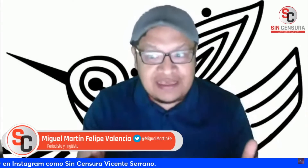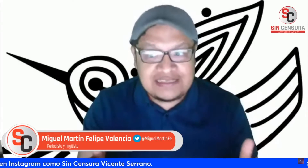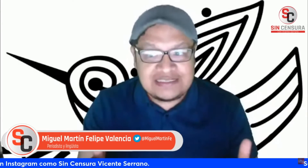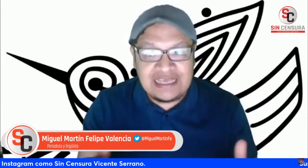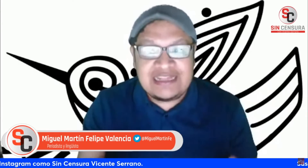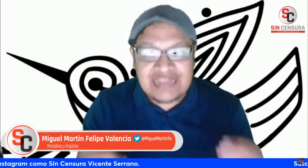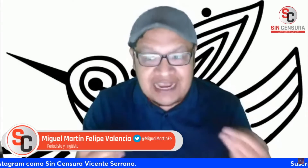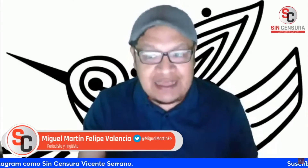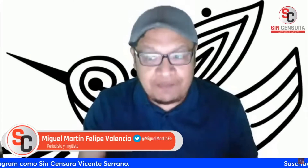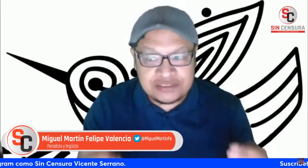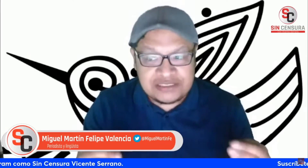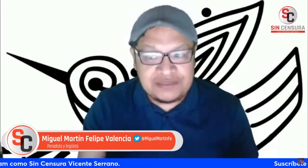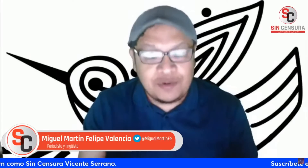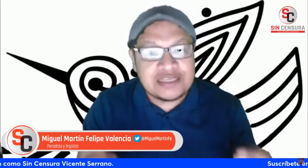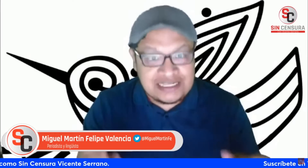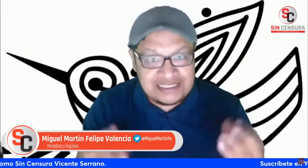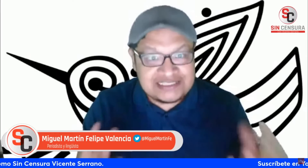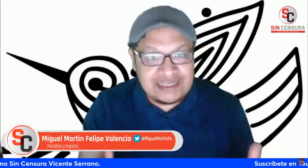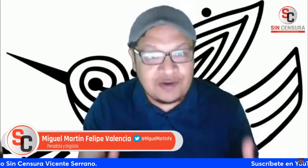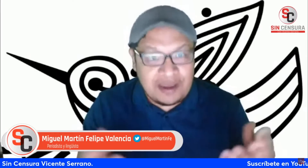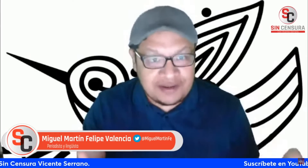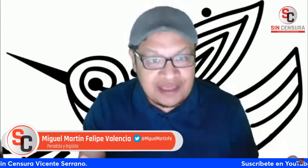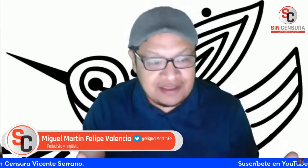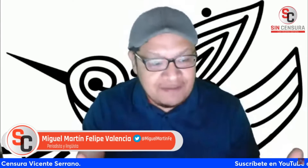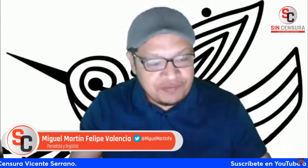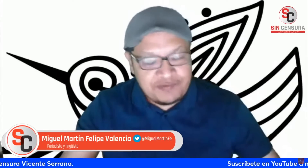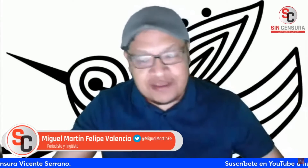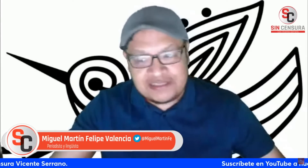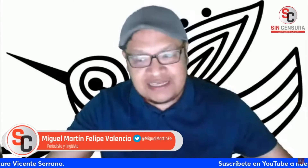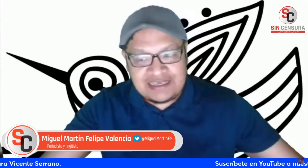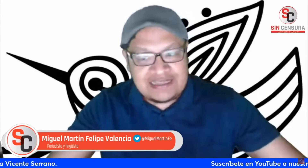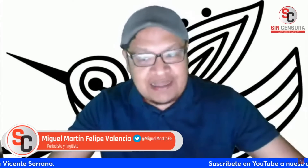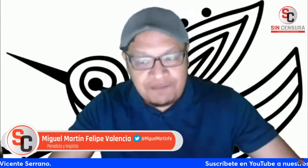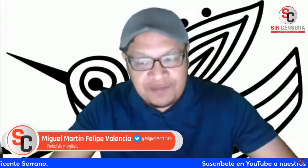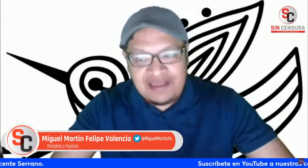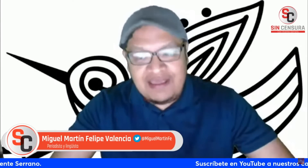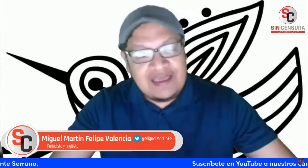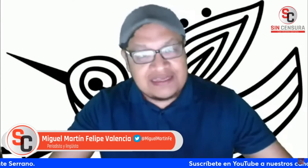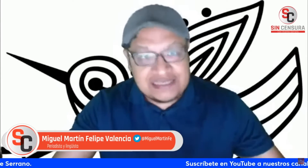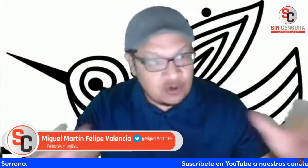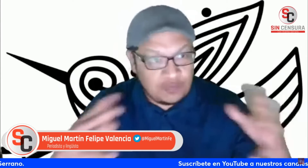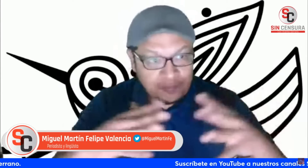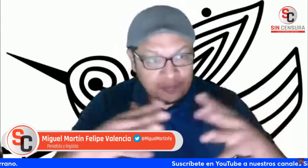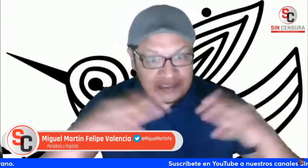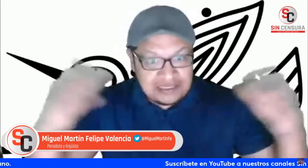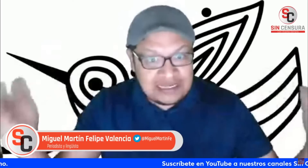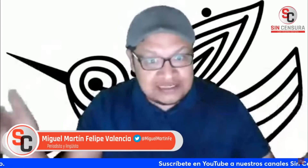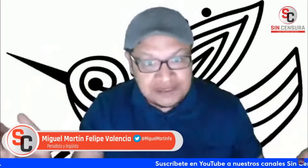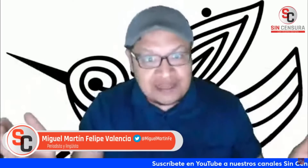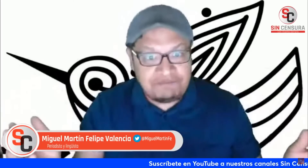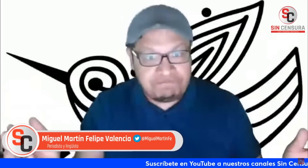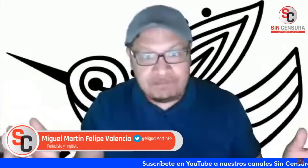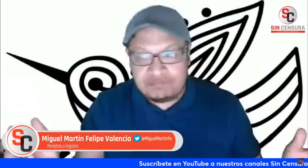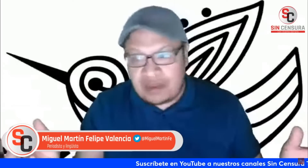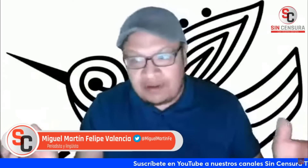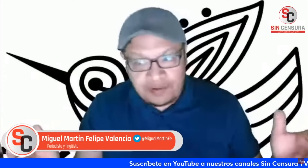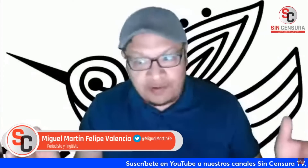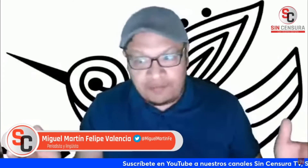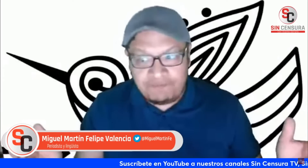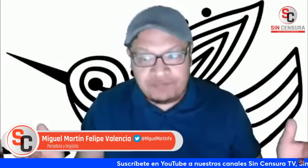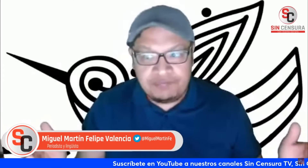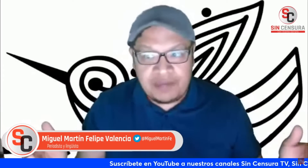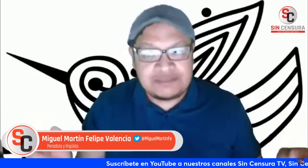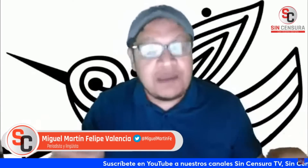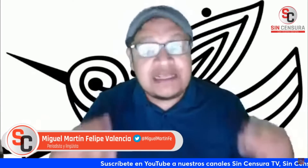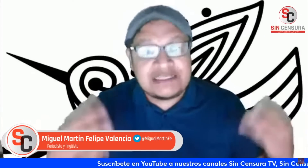¿no? Entraña por sí mismo que están diciendo la verdad. Fíjense que también esto lo vemos en la esfera a lo